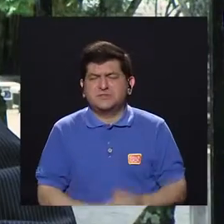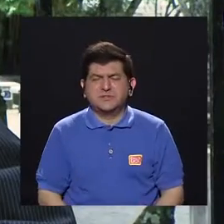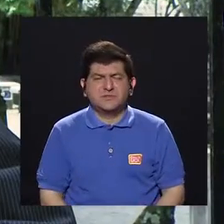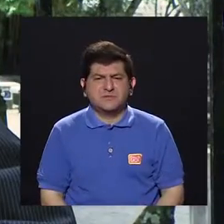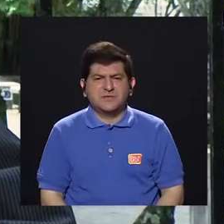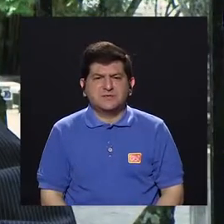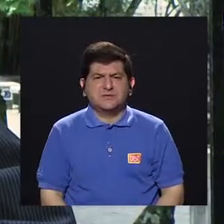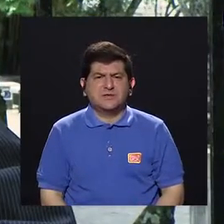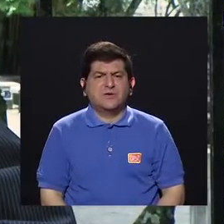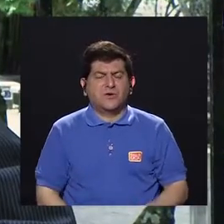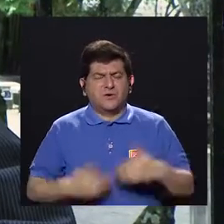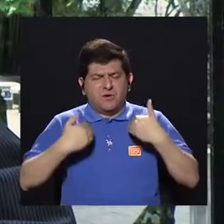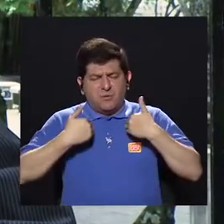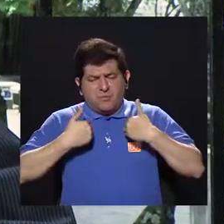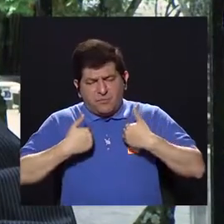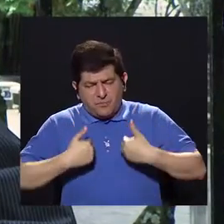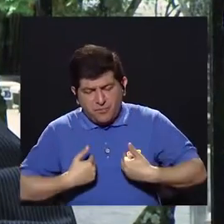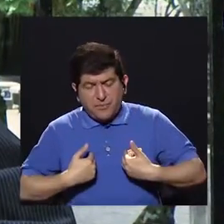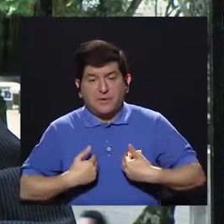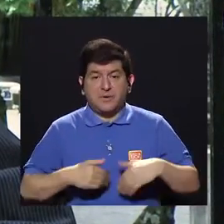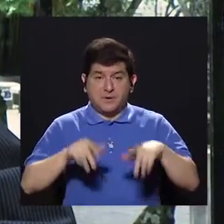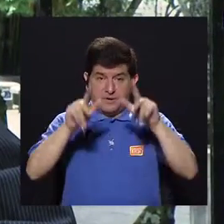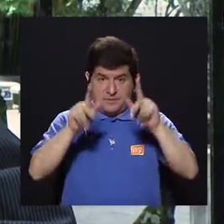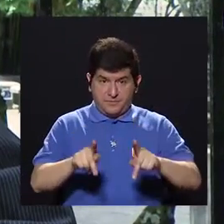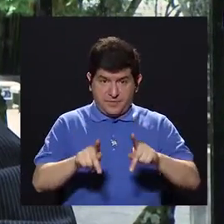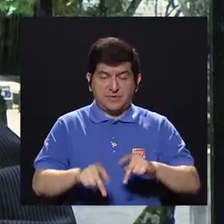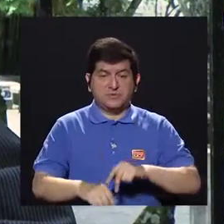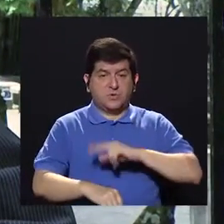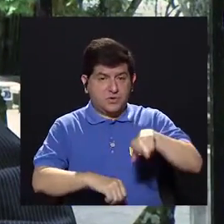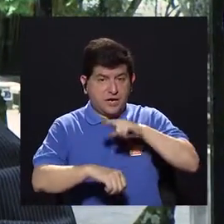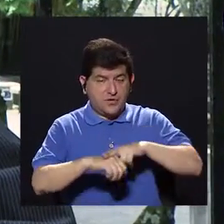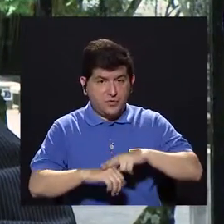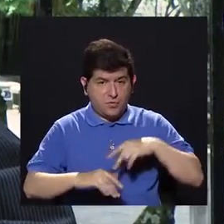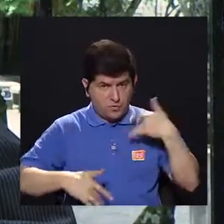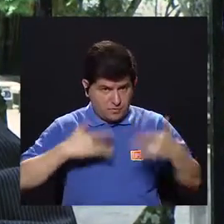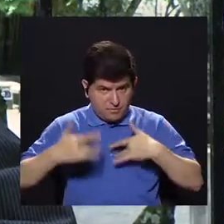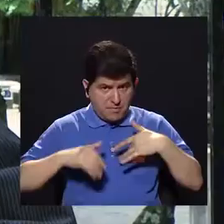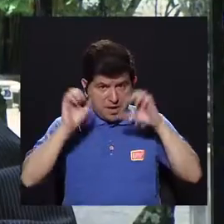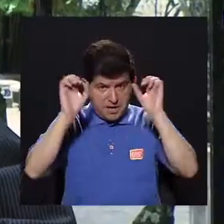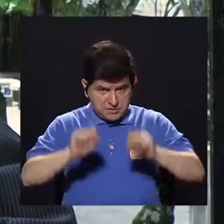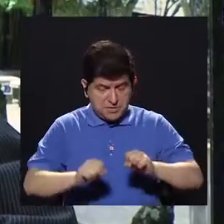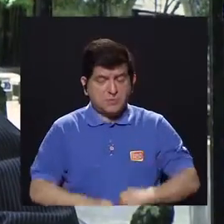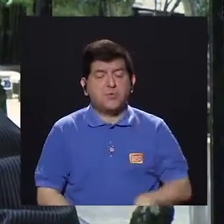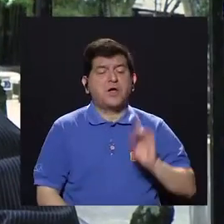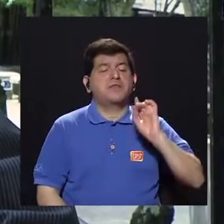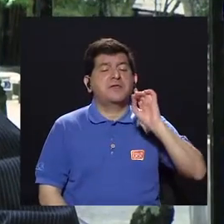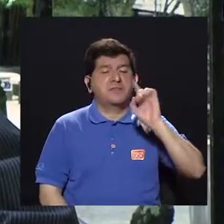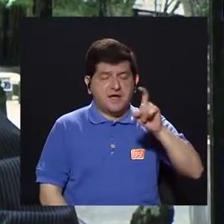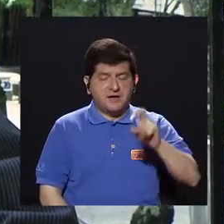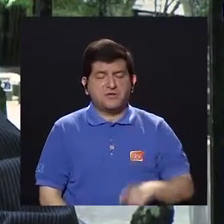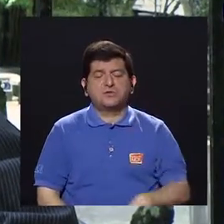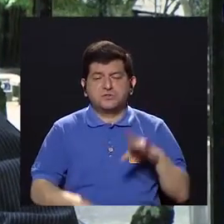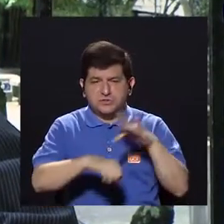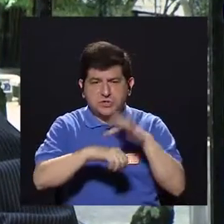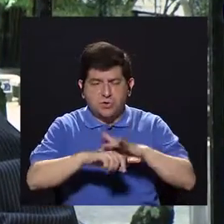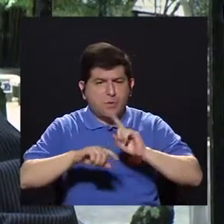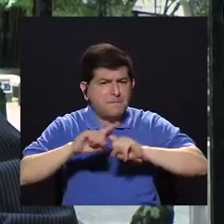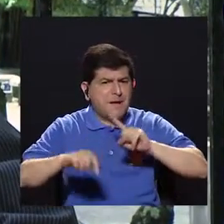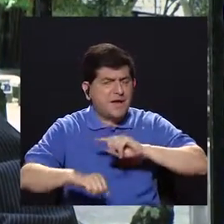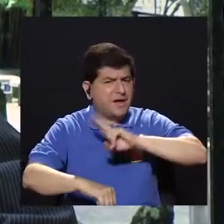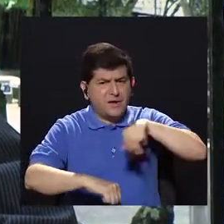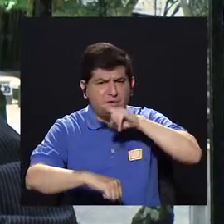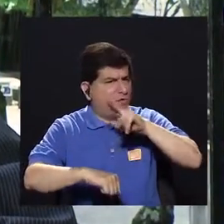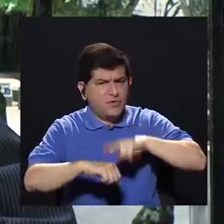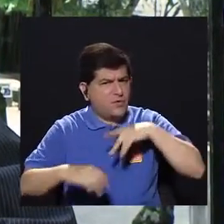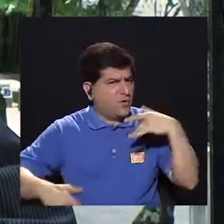presenta típicamente, se puede hacer un diagnóstico muy temprano. Si los síntomas no son muy típicos, probablemente el diagnóstico se puede atrasar